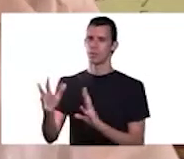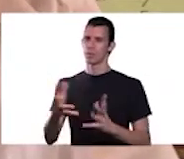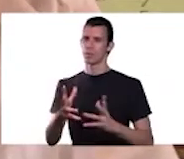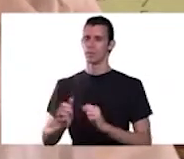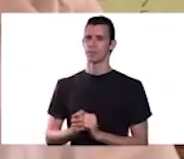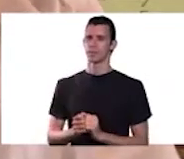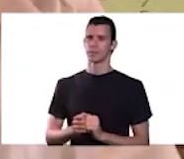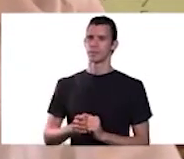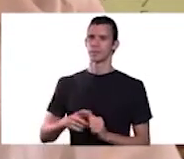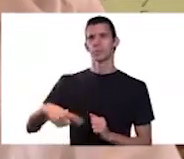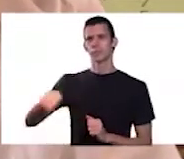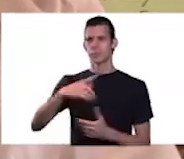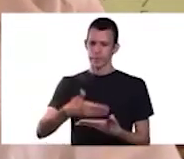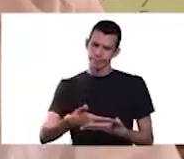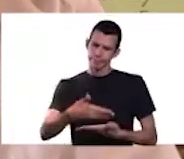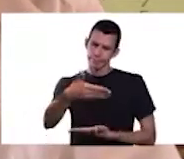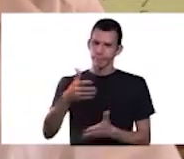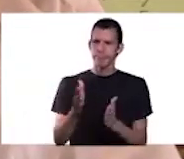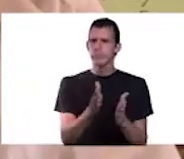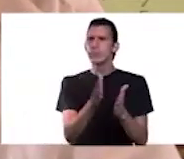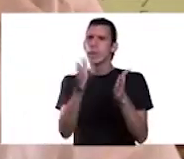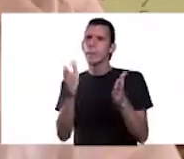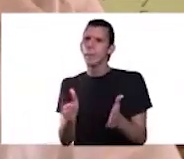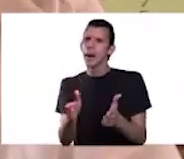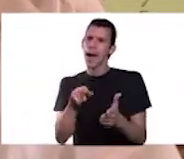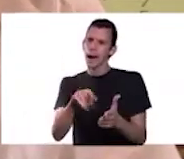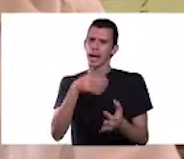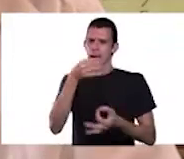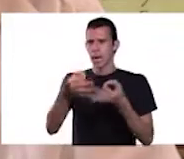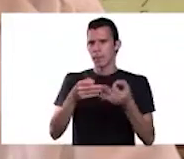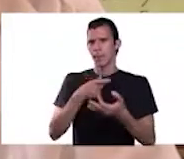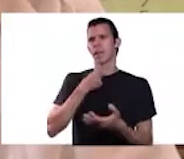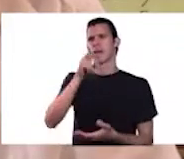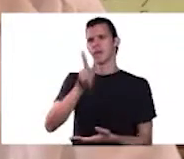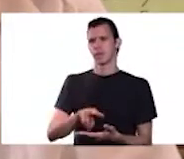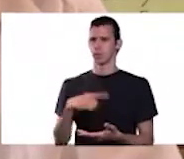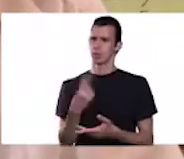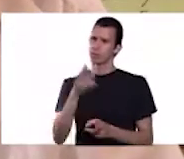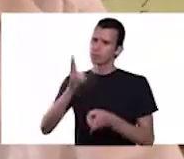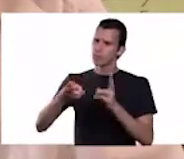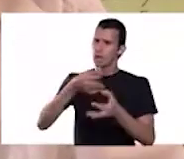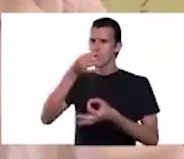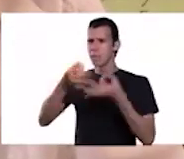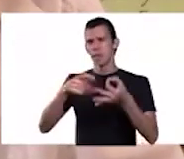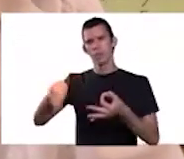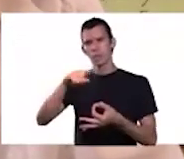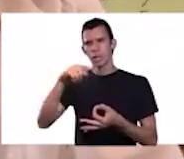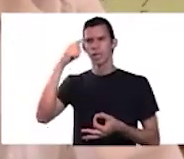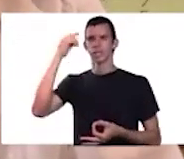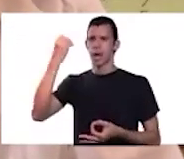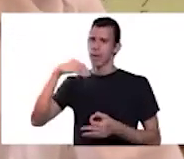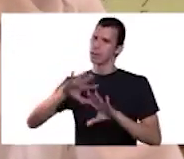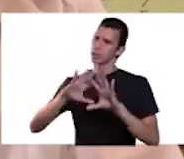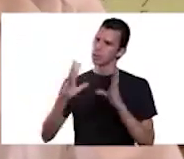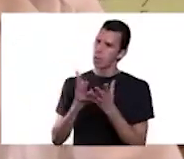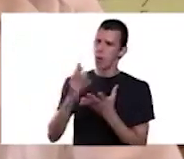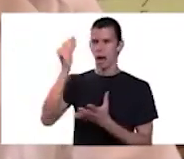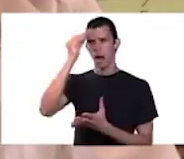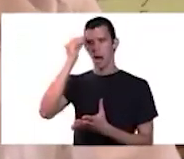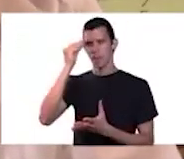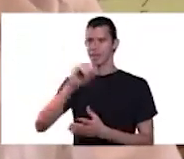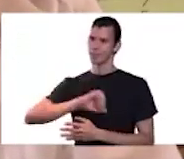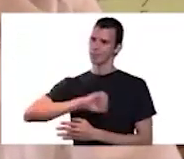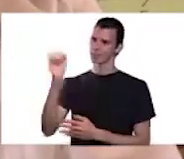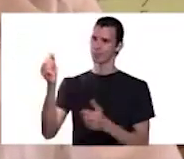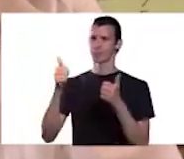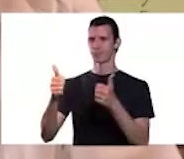de geografía y por lo tanto los vamos a estar orientando con vista a que vengan bien y